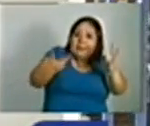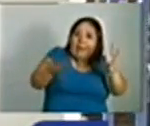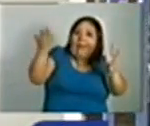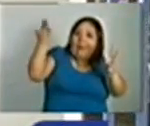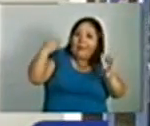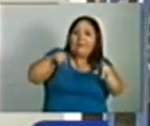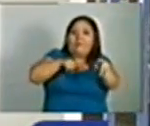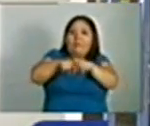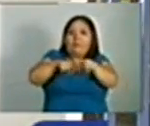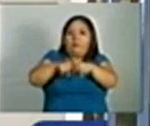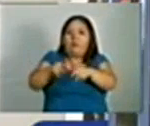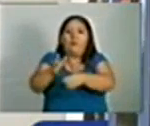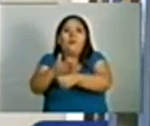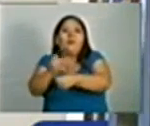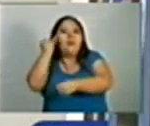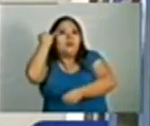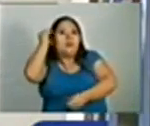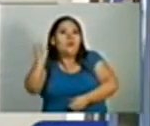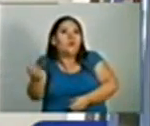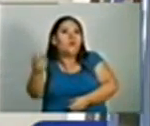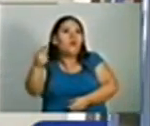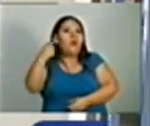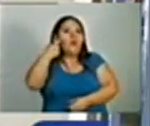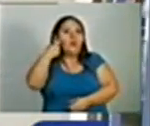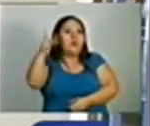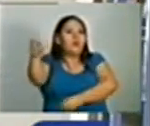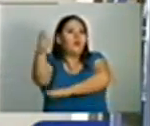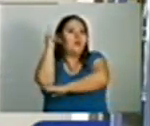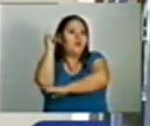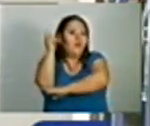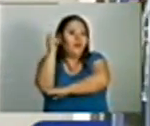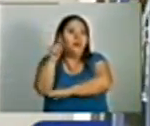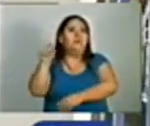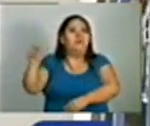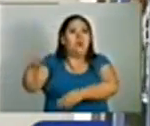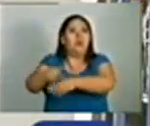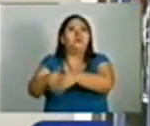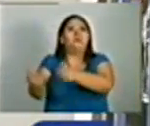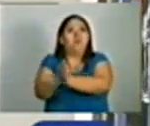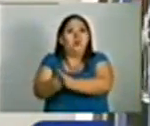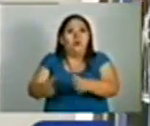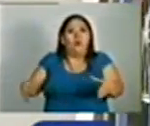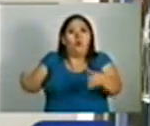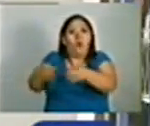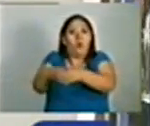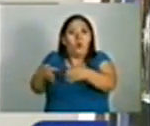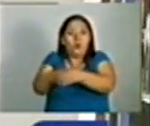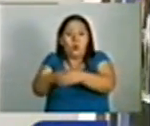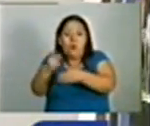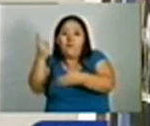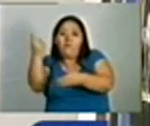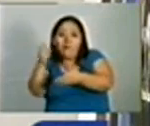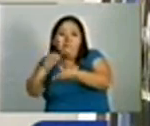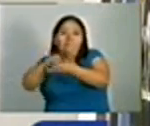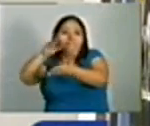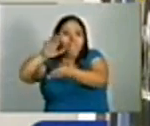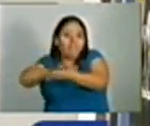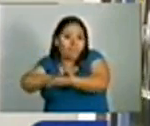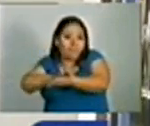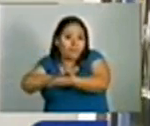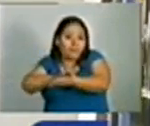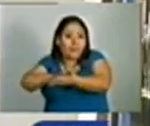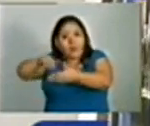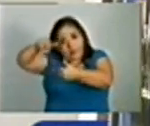ha sido candidata por el Partido de Nuevas Ideas, por el Departamento de la Libertad, y la Asamblea y la Comisión Política no estableció